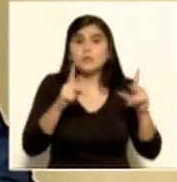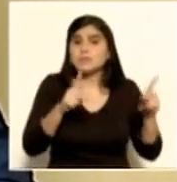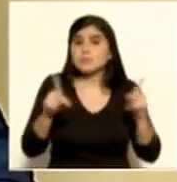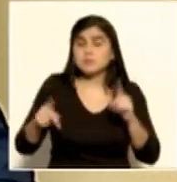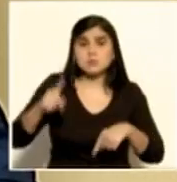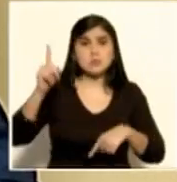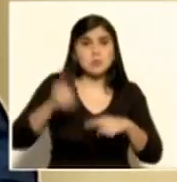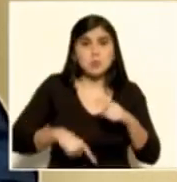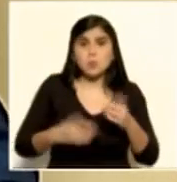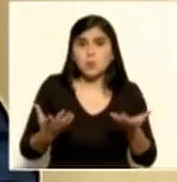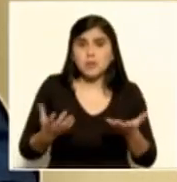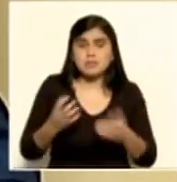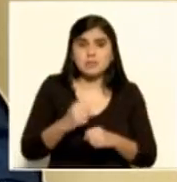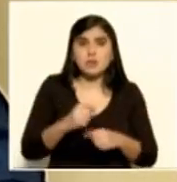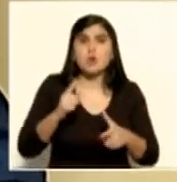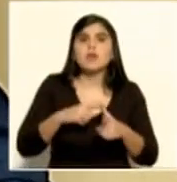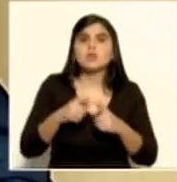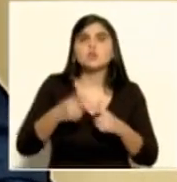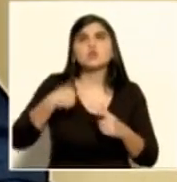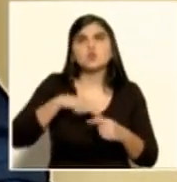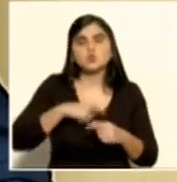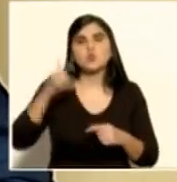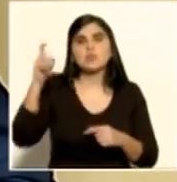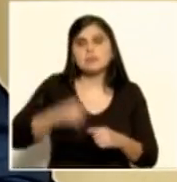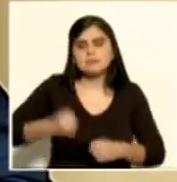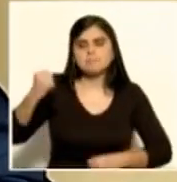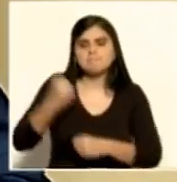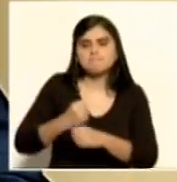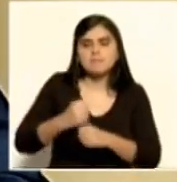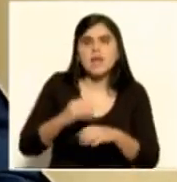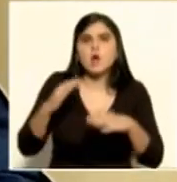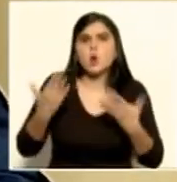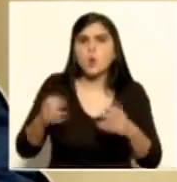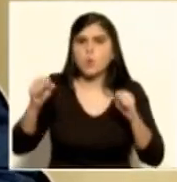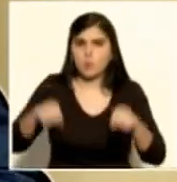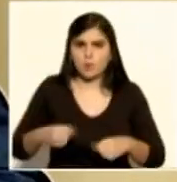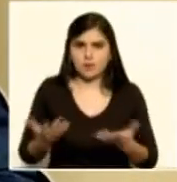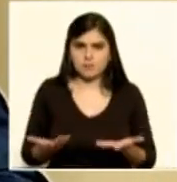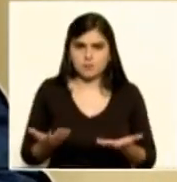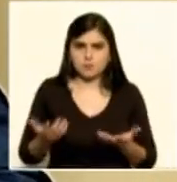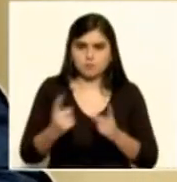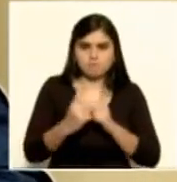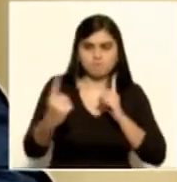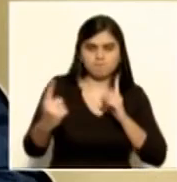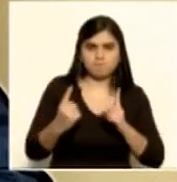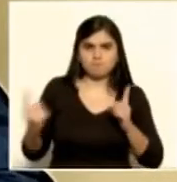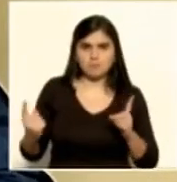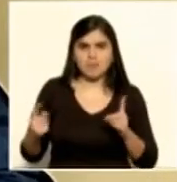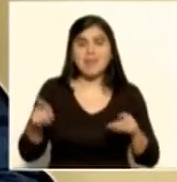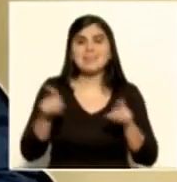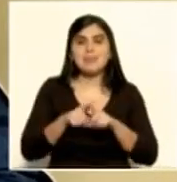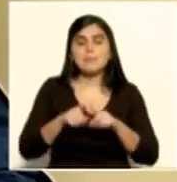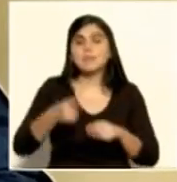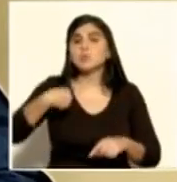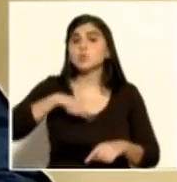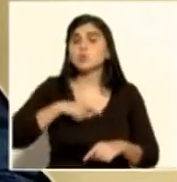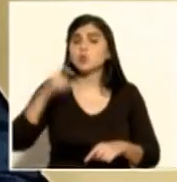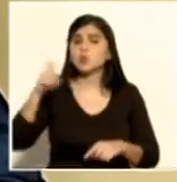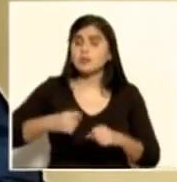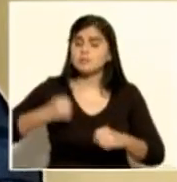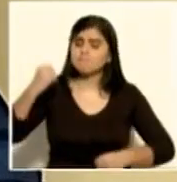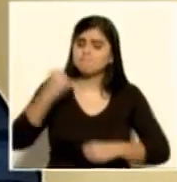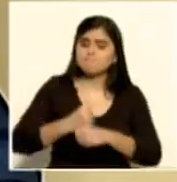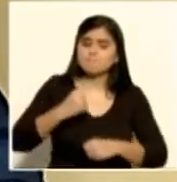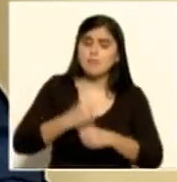hacer, por lo tanto hay que reforzar eso. Y también tenemos que trabajar mucho en los temas de